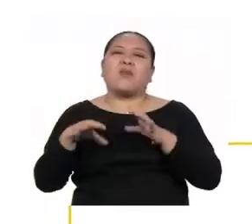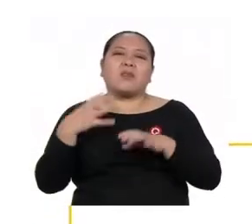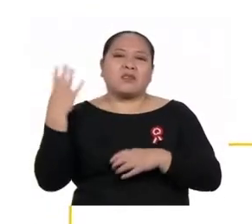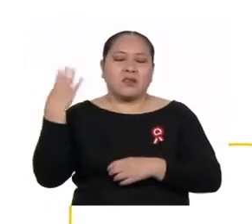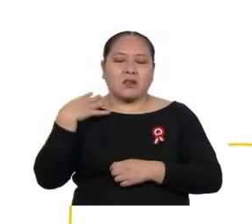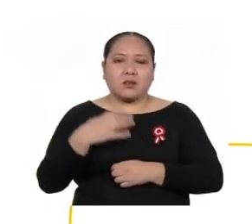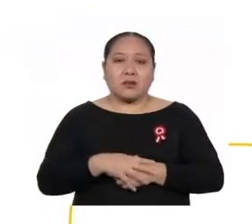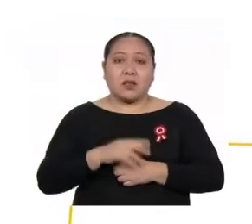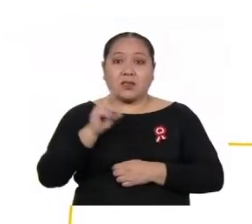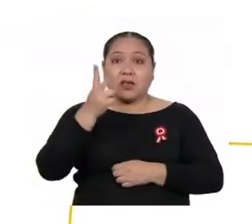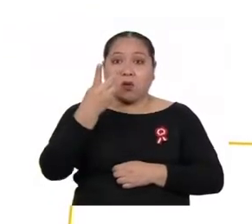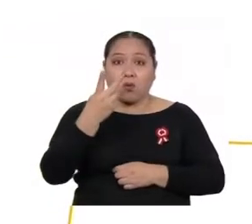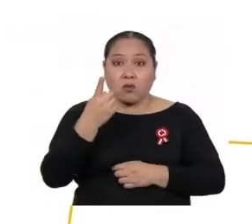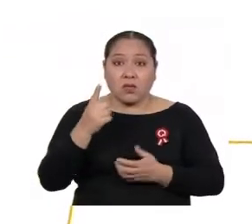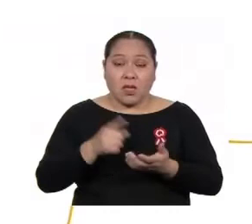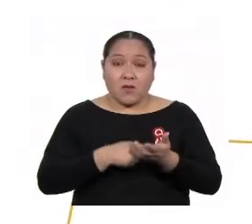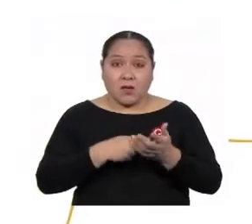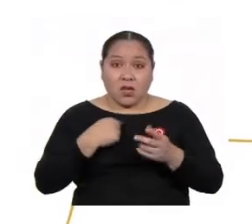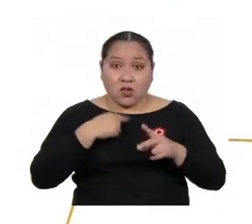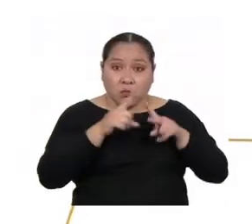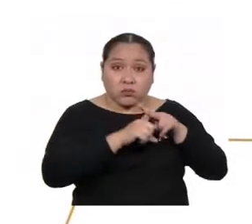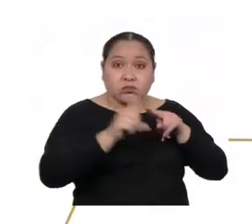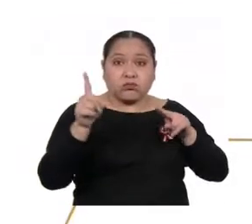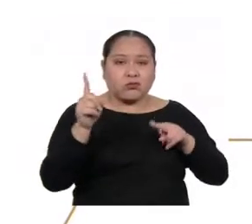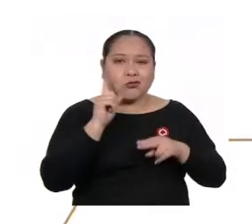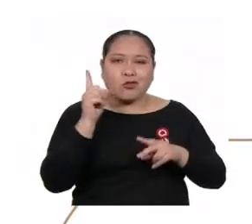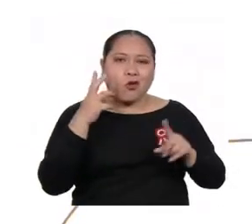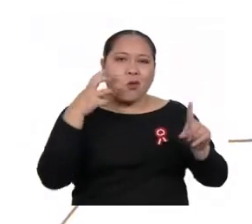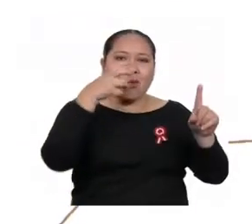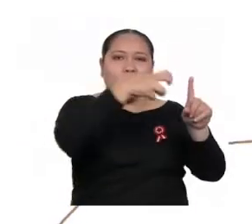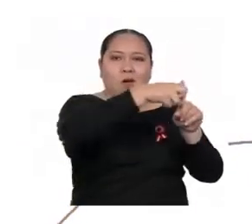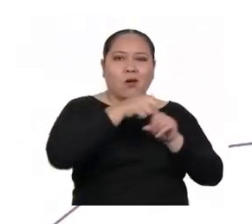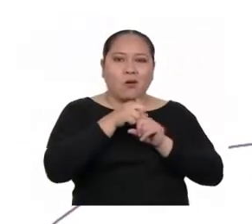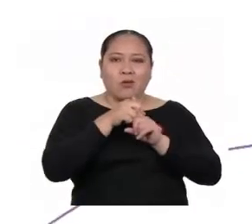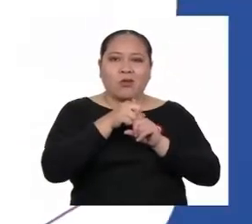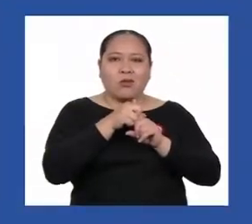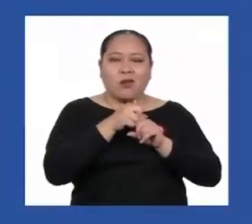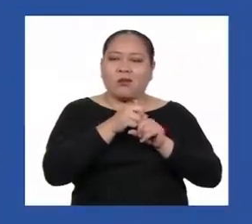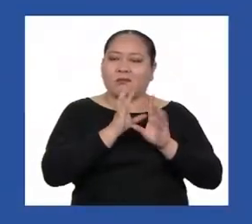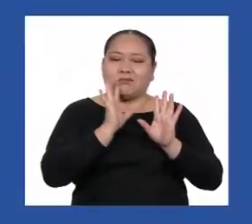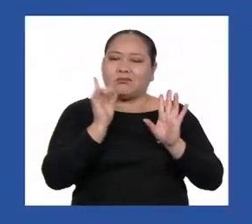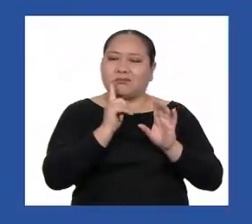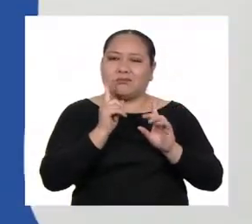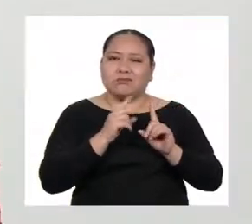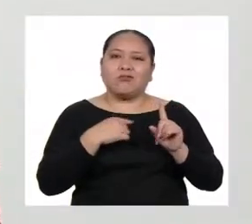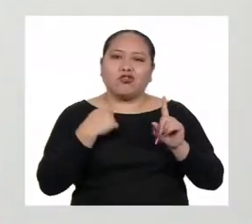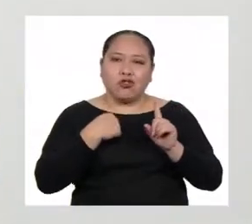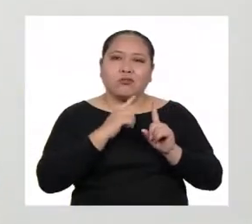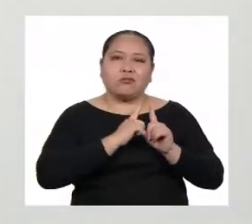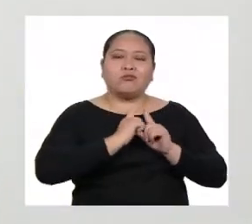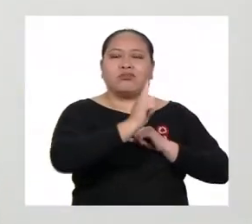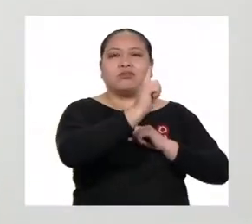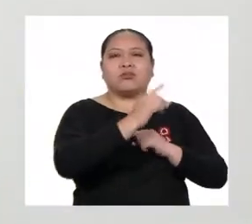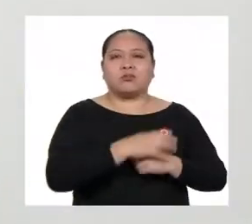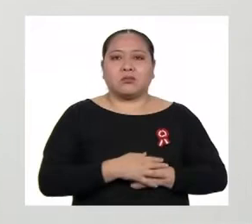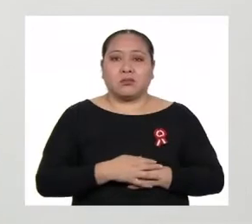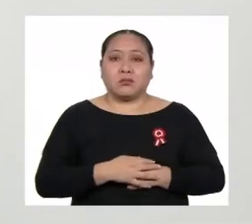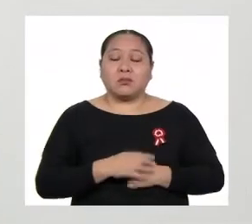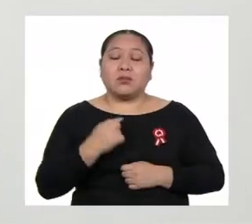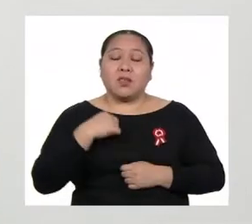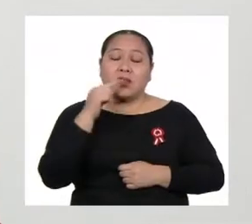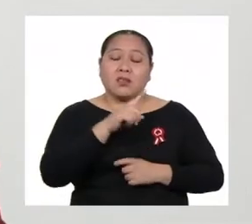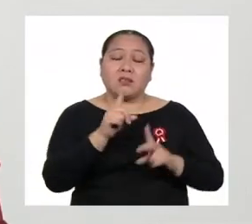fugué, ya no volvieron a encontrarme. ¡Asu! ¡Se fugó! Se fugó varias